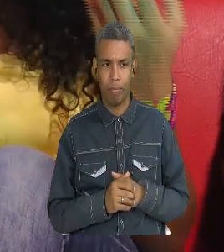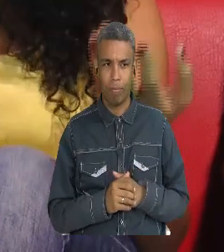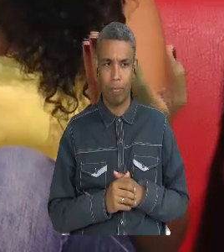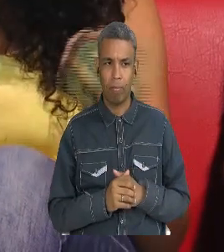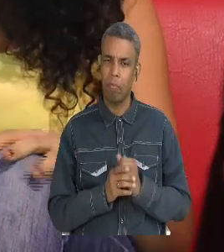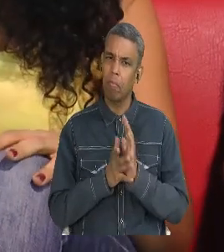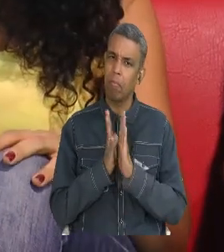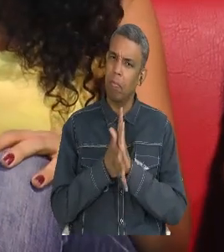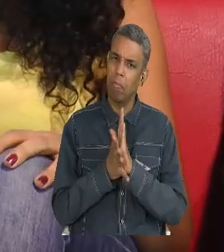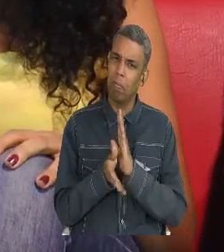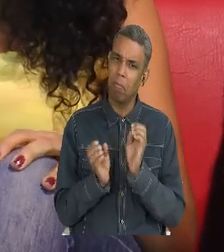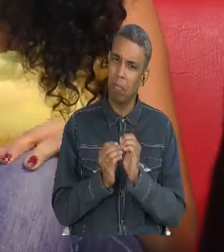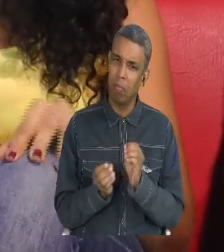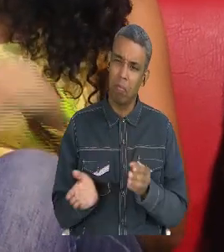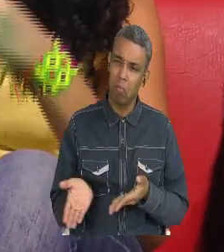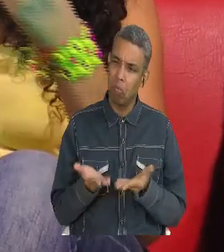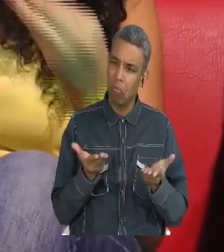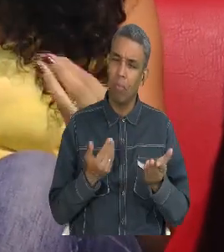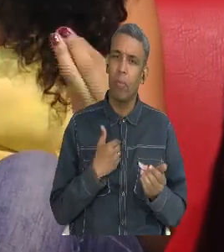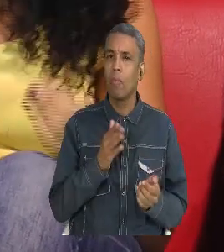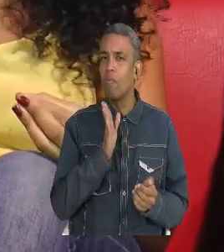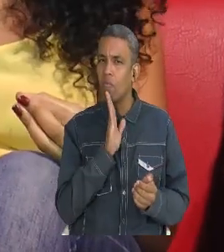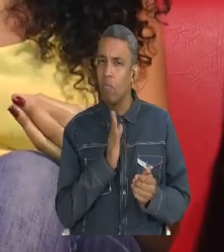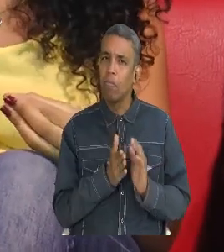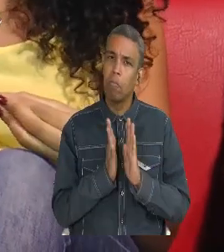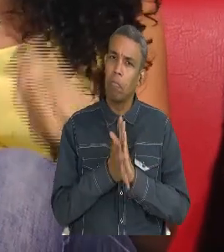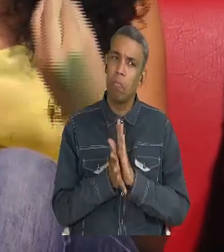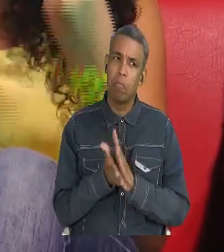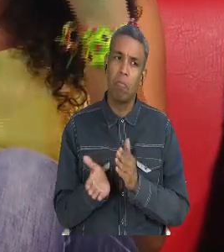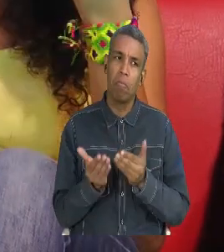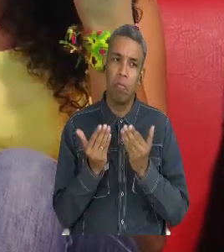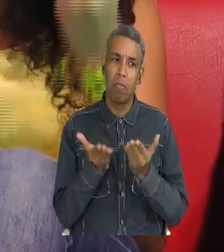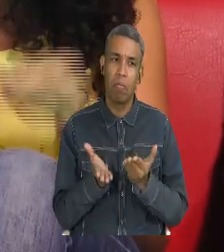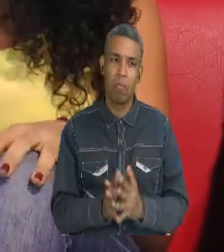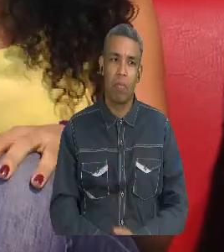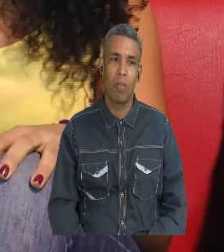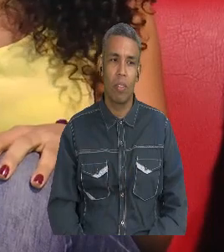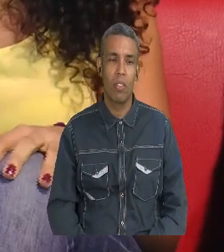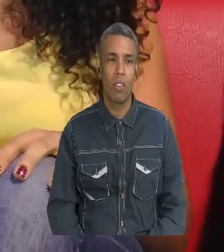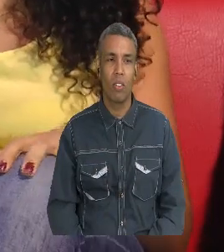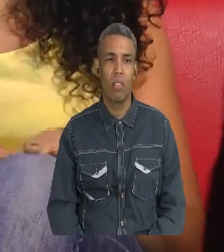televidentes, ¿quién es Hermes? ¿Qué ha sido toda la carrera musical de